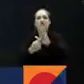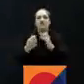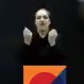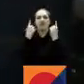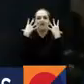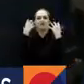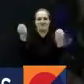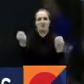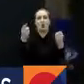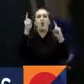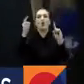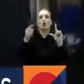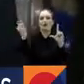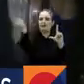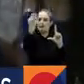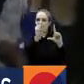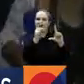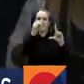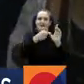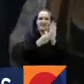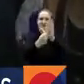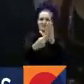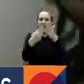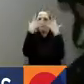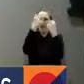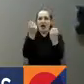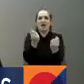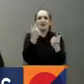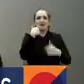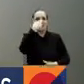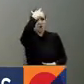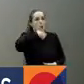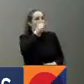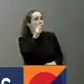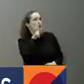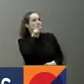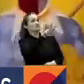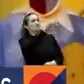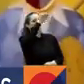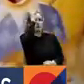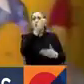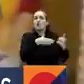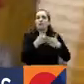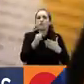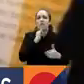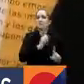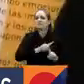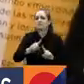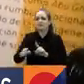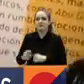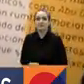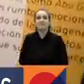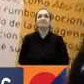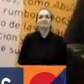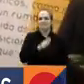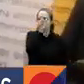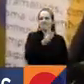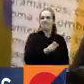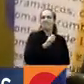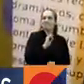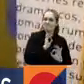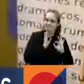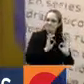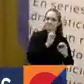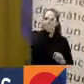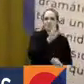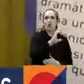tener la pintura y que esos elementos le abran al hombre directamente en cualquier nacionalidad. Este colombiano lo entendió siempre y de ahí